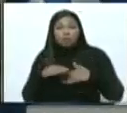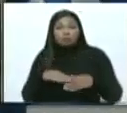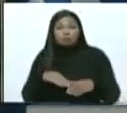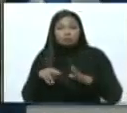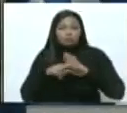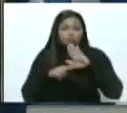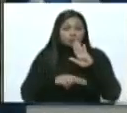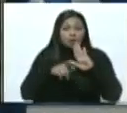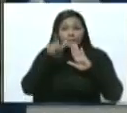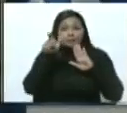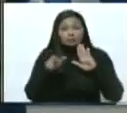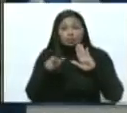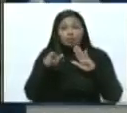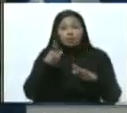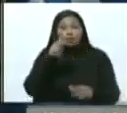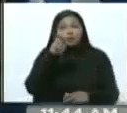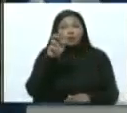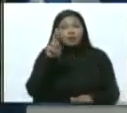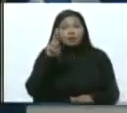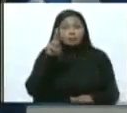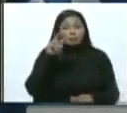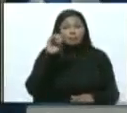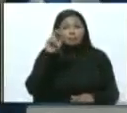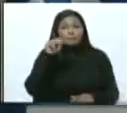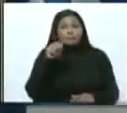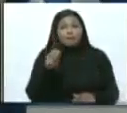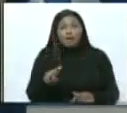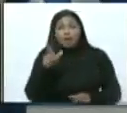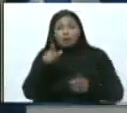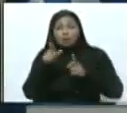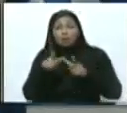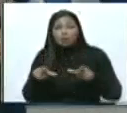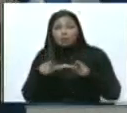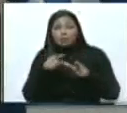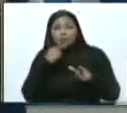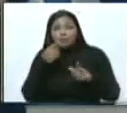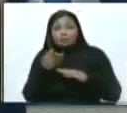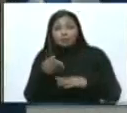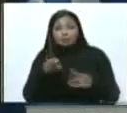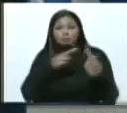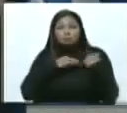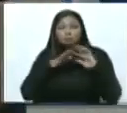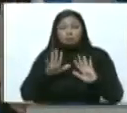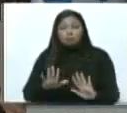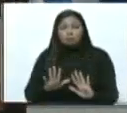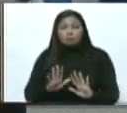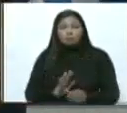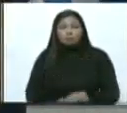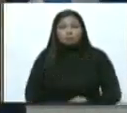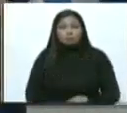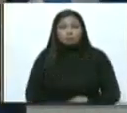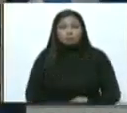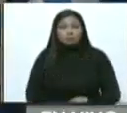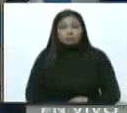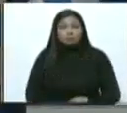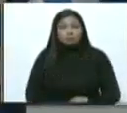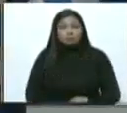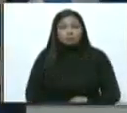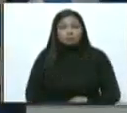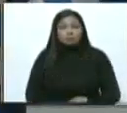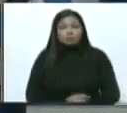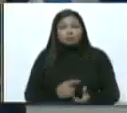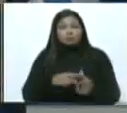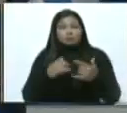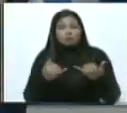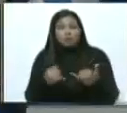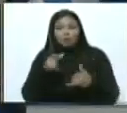instruyó el señor Kervis Villamil, si me paraban alguna alcabala yo dijera que esto era de él. O sea, el propio Chapo Guzmán,